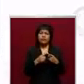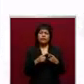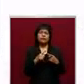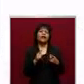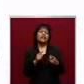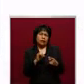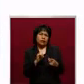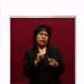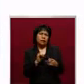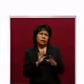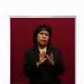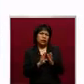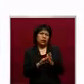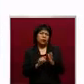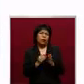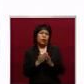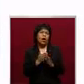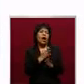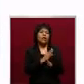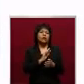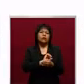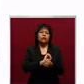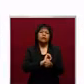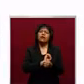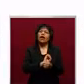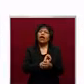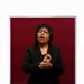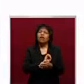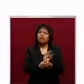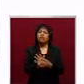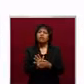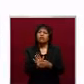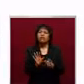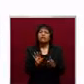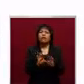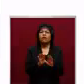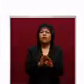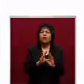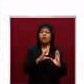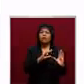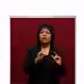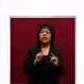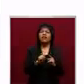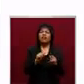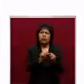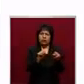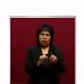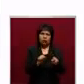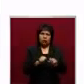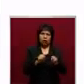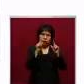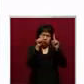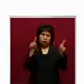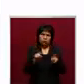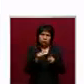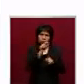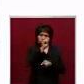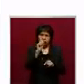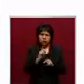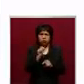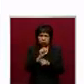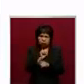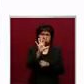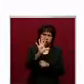Tú, cuando estábamos antes del COVID, pues decías, ¿cuáles son las condiciones del aula? ¿Qué tengo en el aula? Tengo pizarrón, tengo proyector